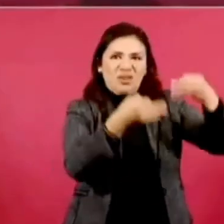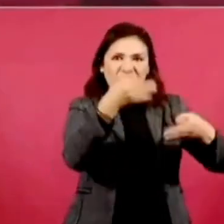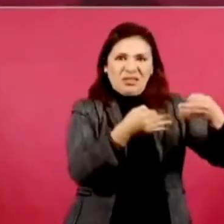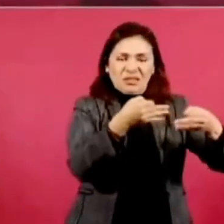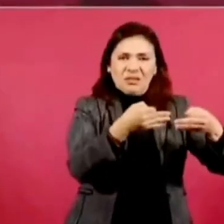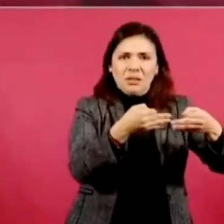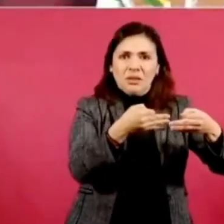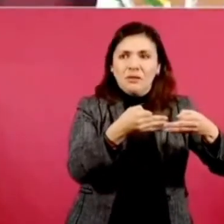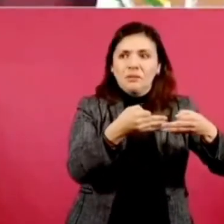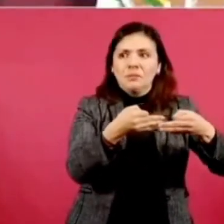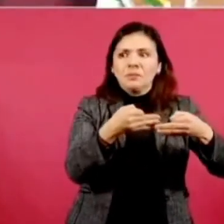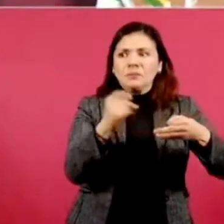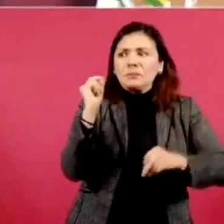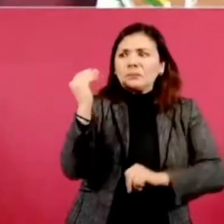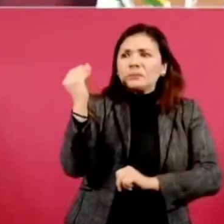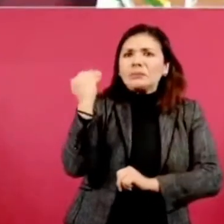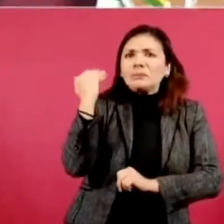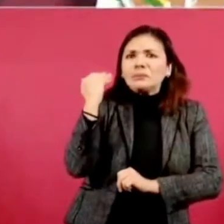hacer un juez,